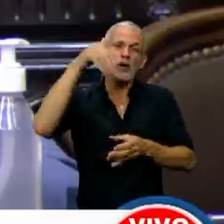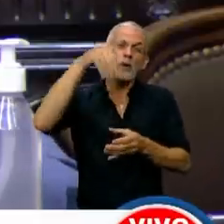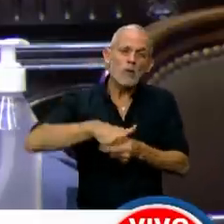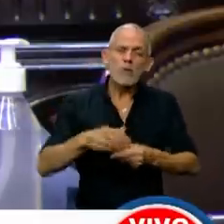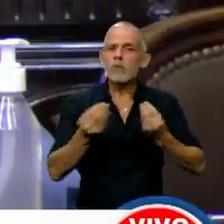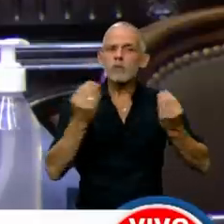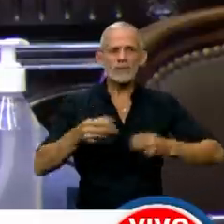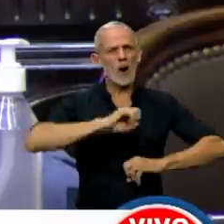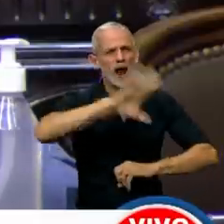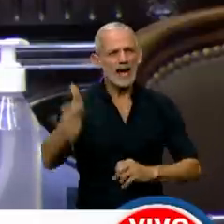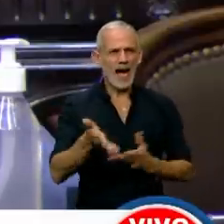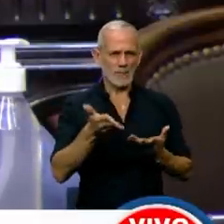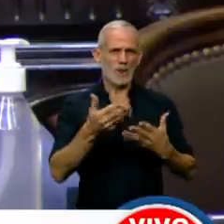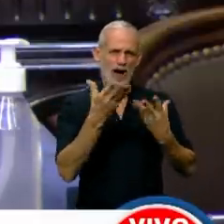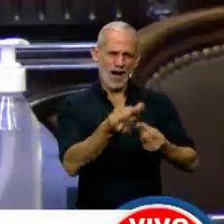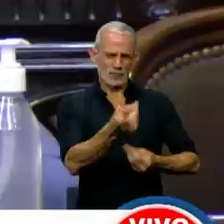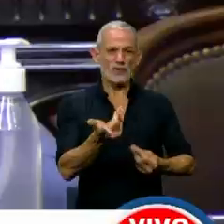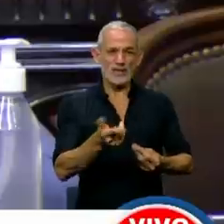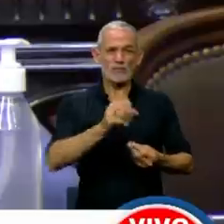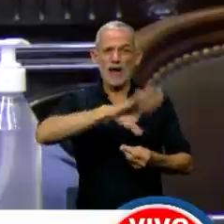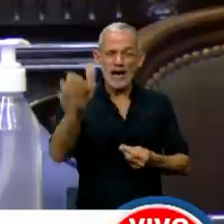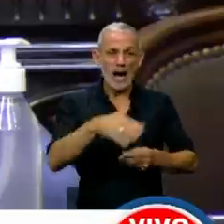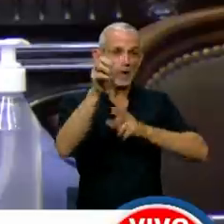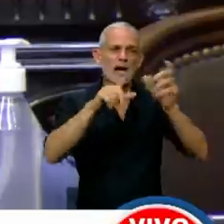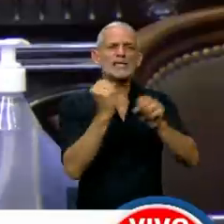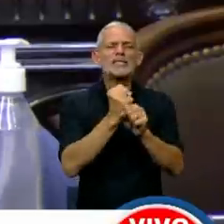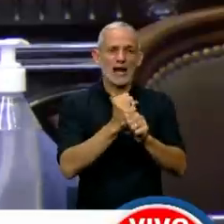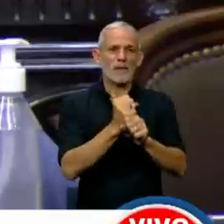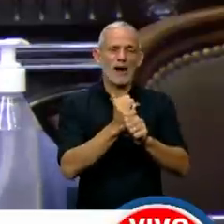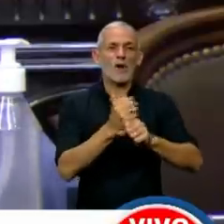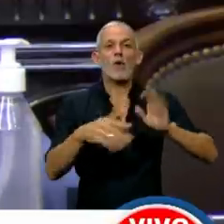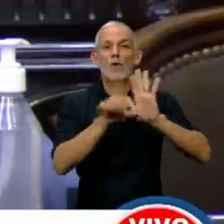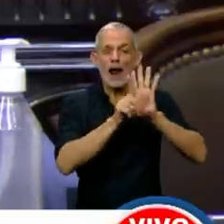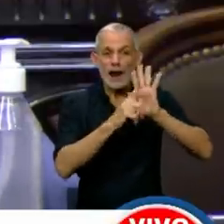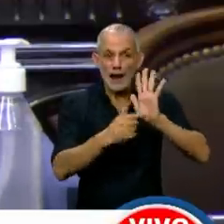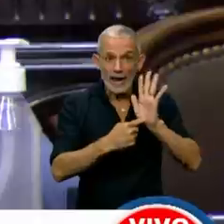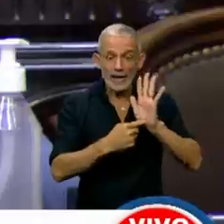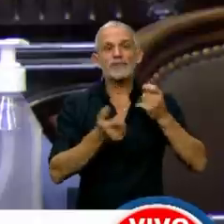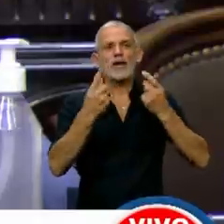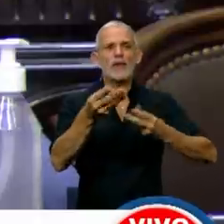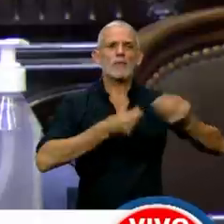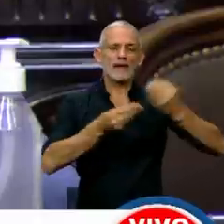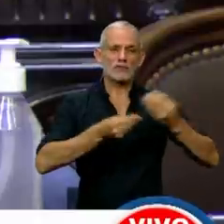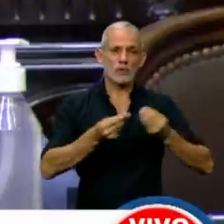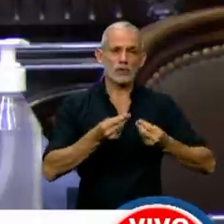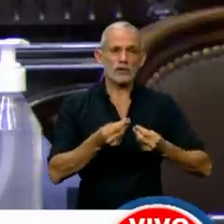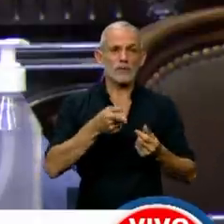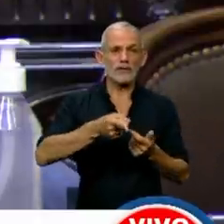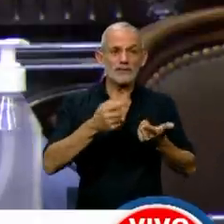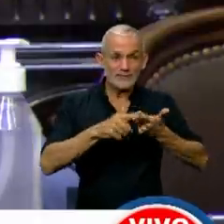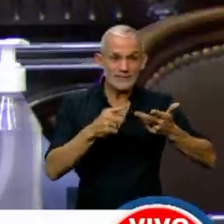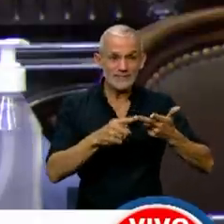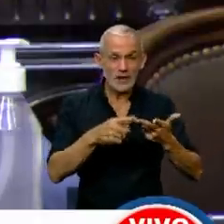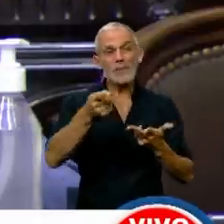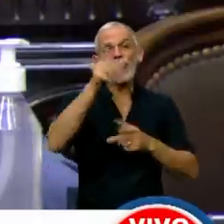al campo y su gente que acompañemos una línea una ley que le dé presupuestos activos para que la